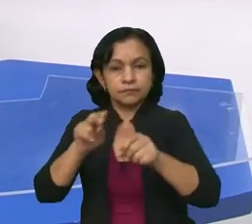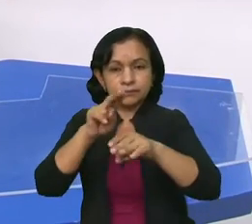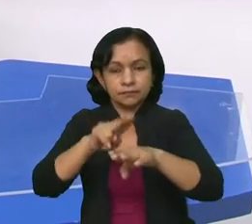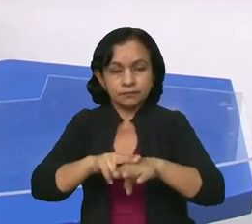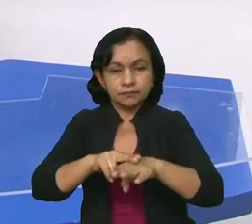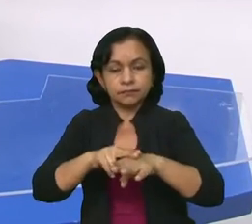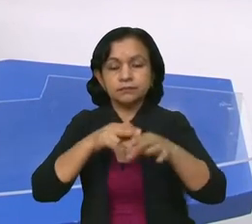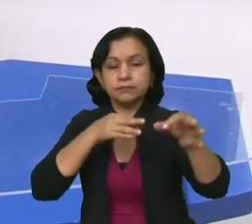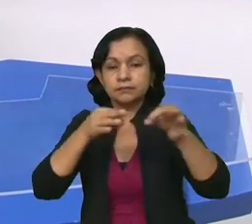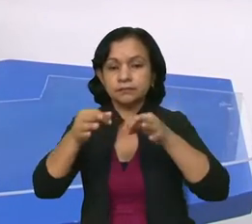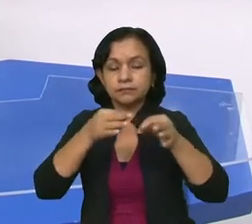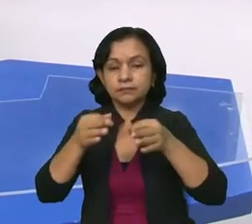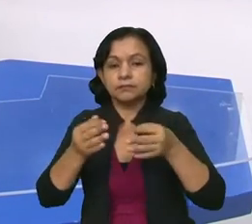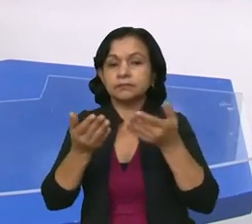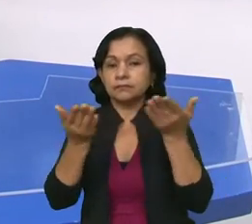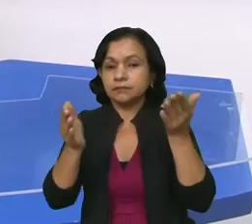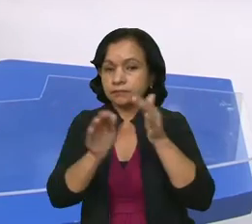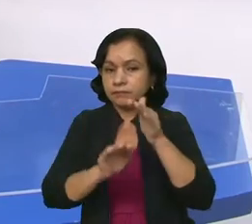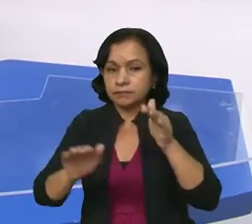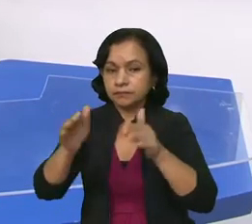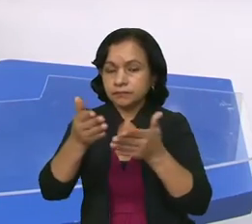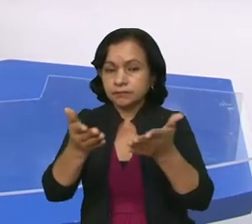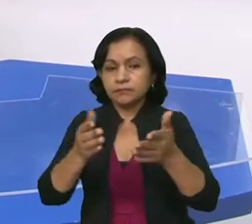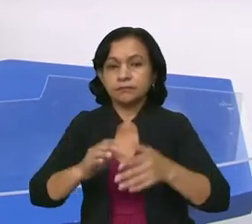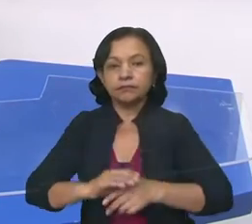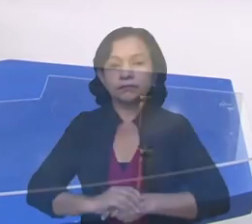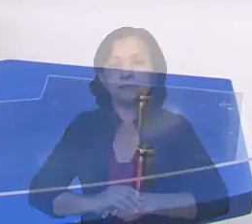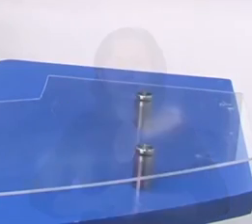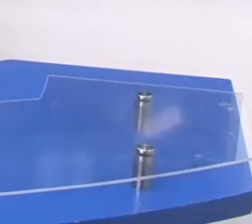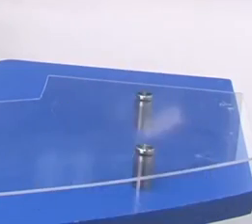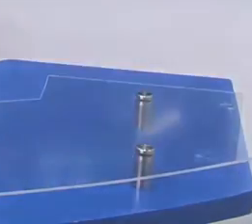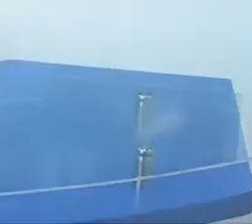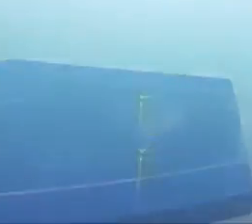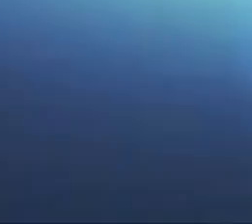En el siguiente reporte le brindamos más detalles. Veamos.